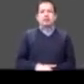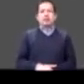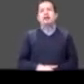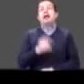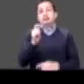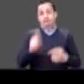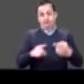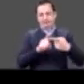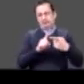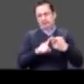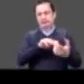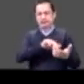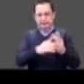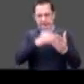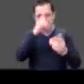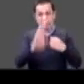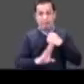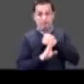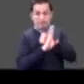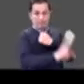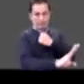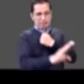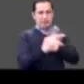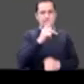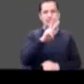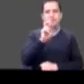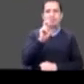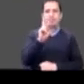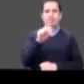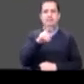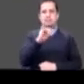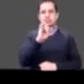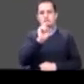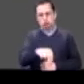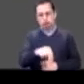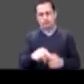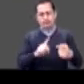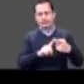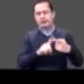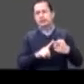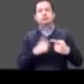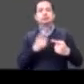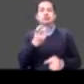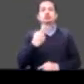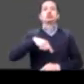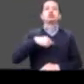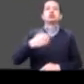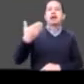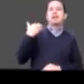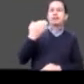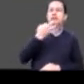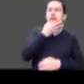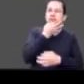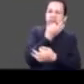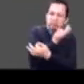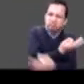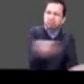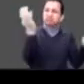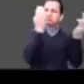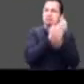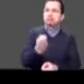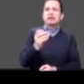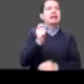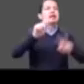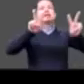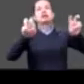lanzamos una campaña que se llama Estamos Aprendiendo, quizás algunos de ustedes ya la conocen, para concientizar a las familias